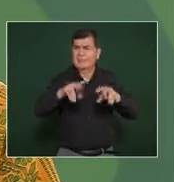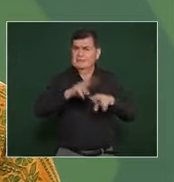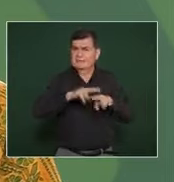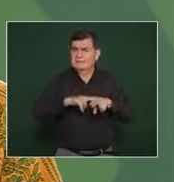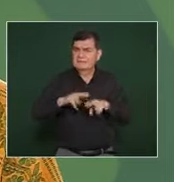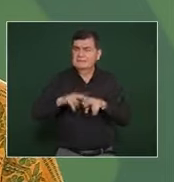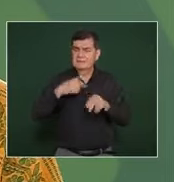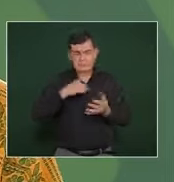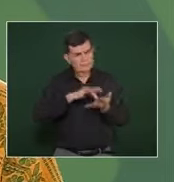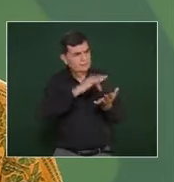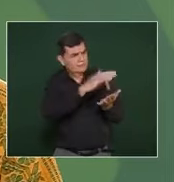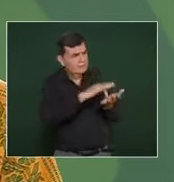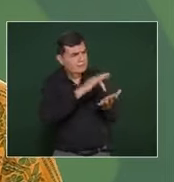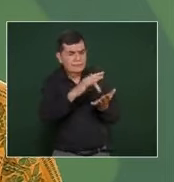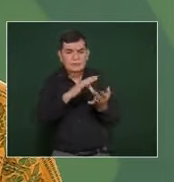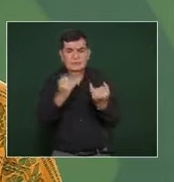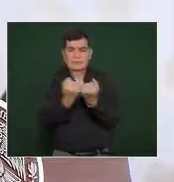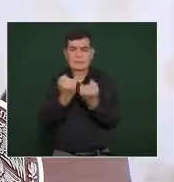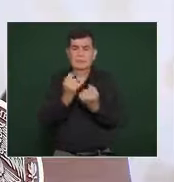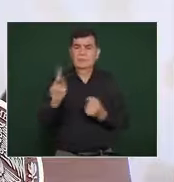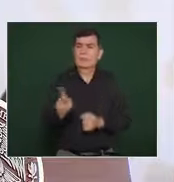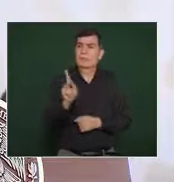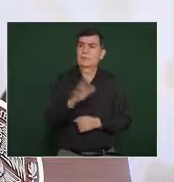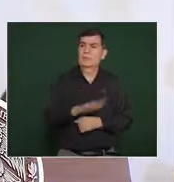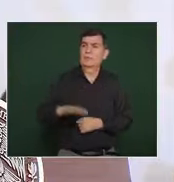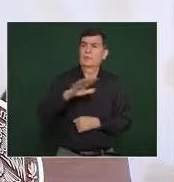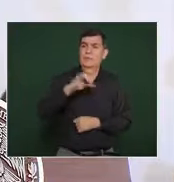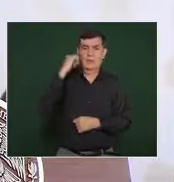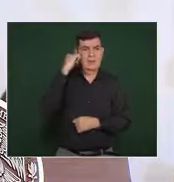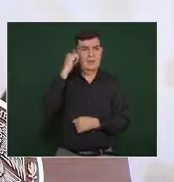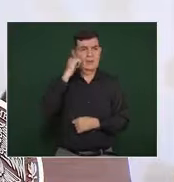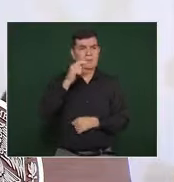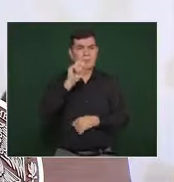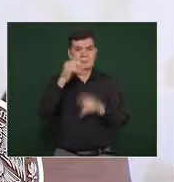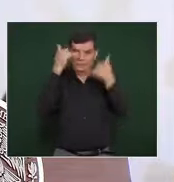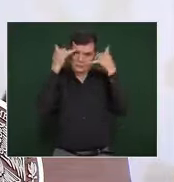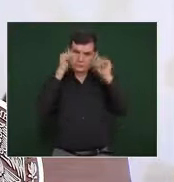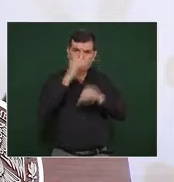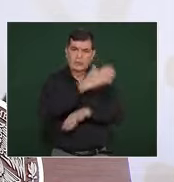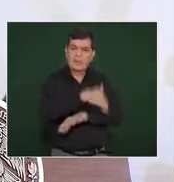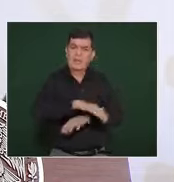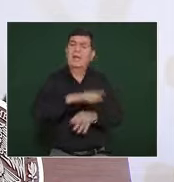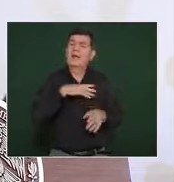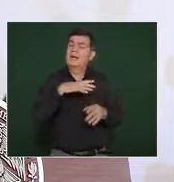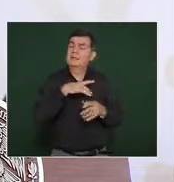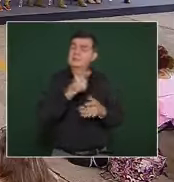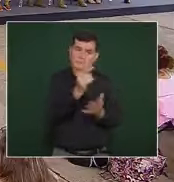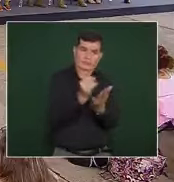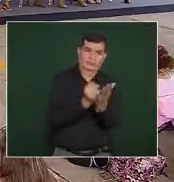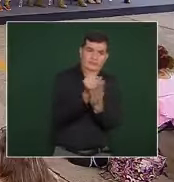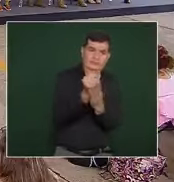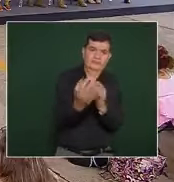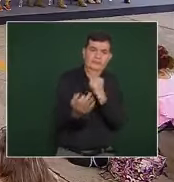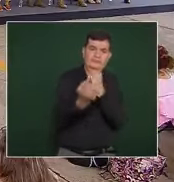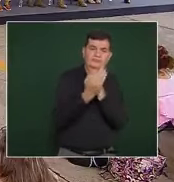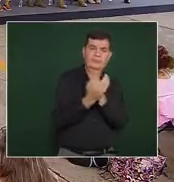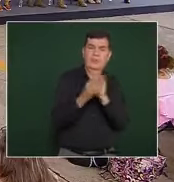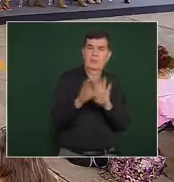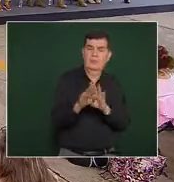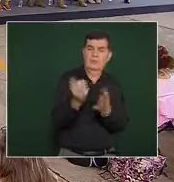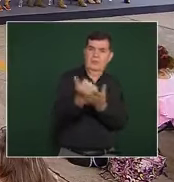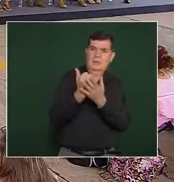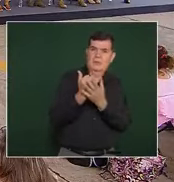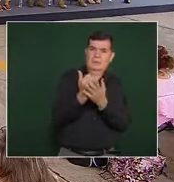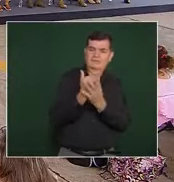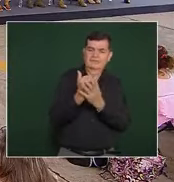más el agradecimiento del pueblo de Acapulco y de Coyuca de Benítez por esa decisión de estar